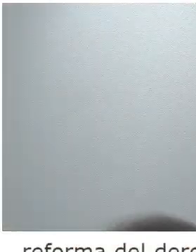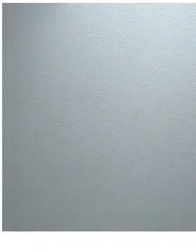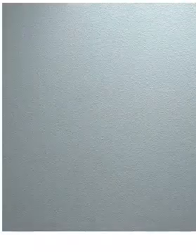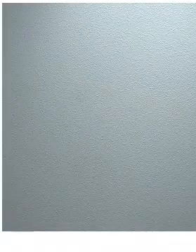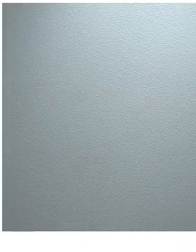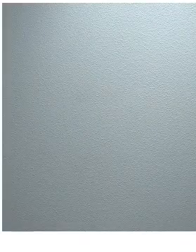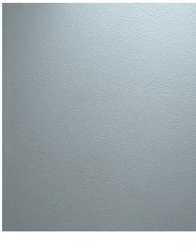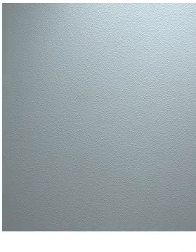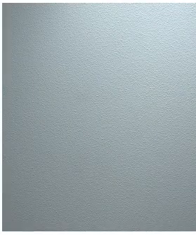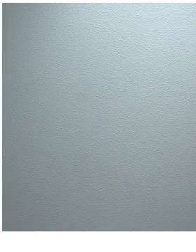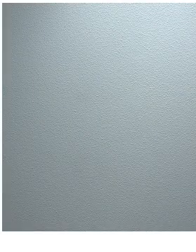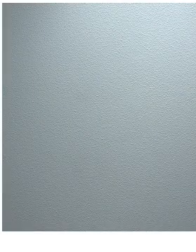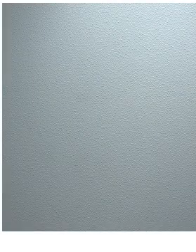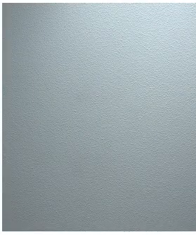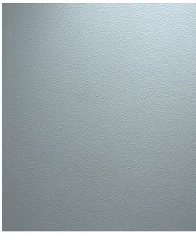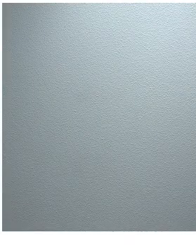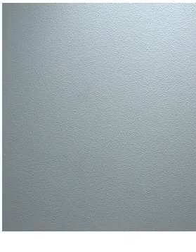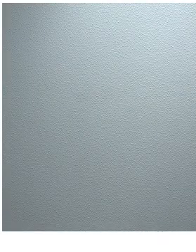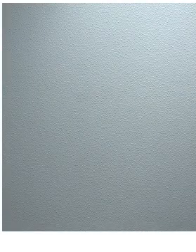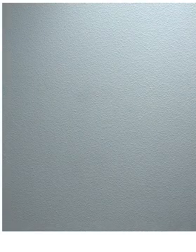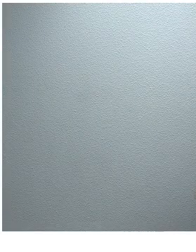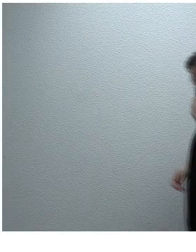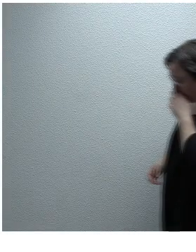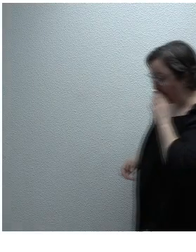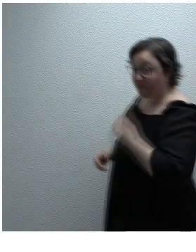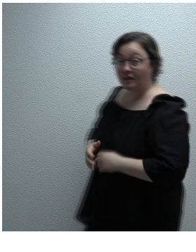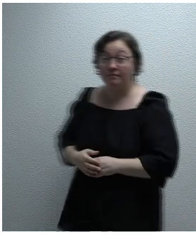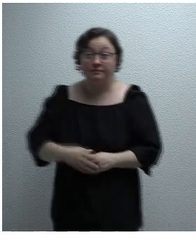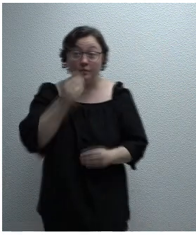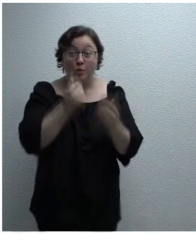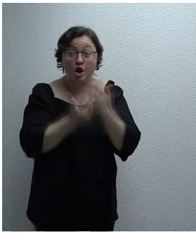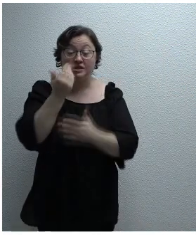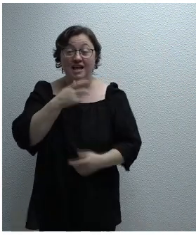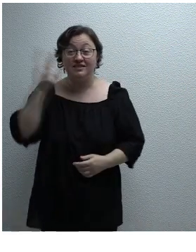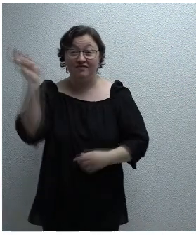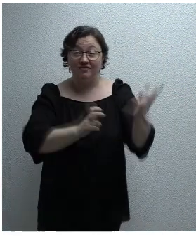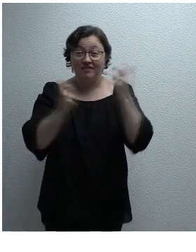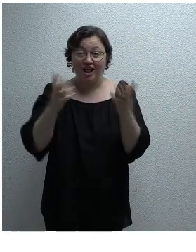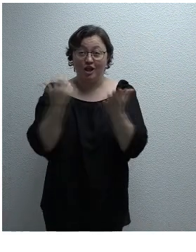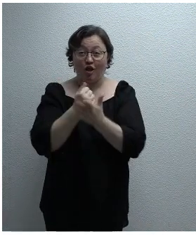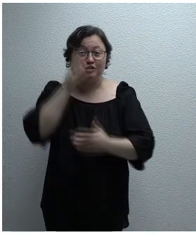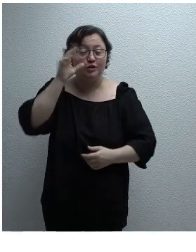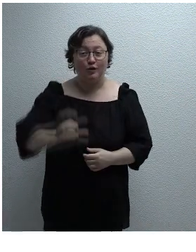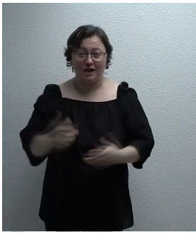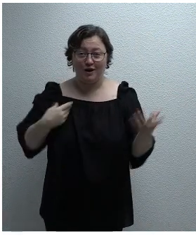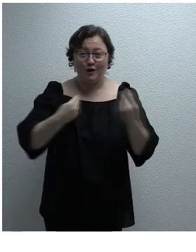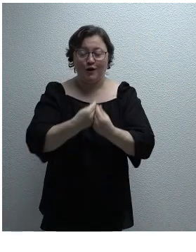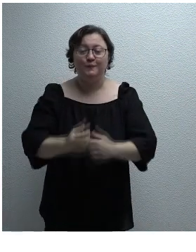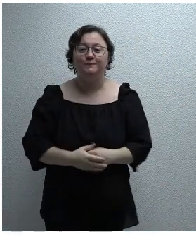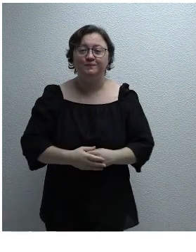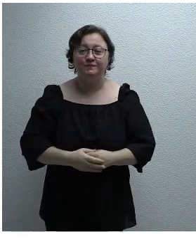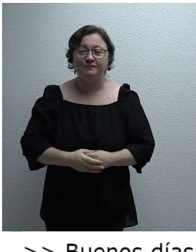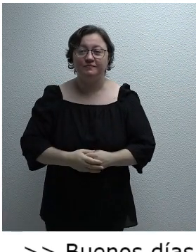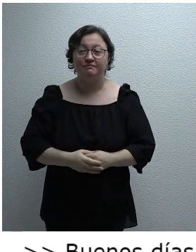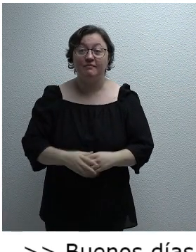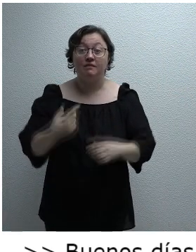Buenos días a todas y a todos por vuestra presencia. Quiero también agradecer a